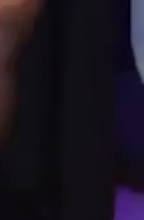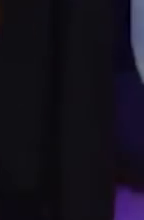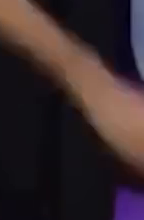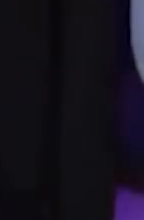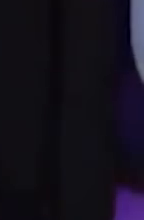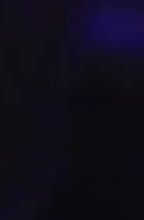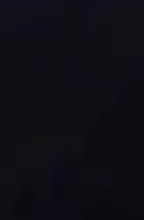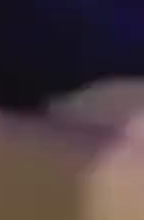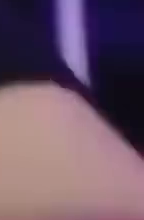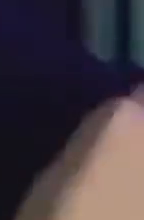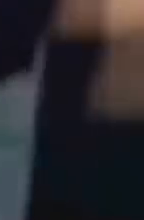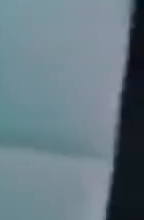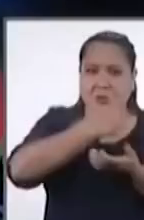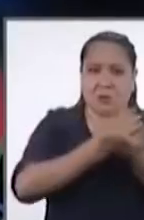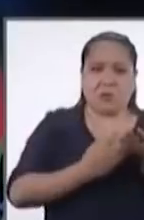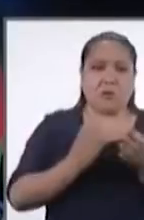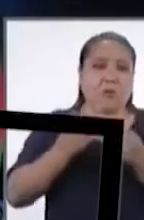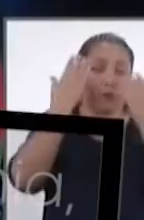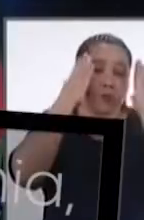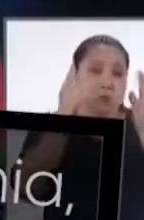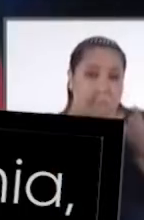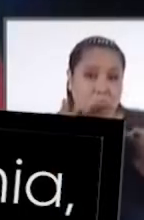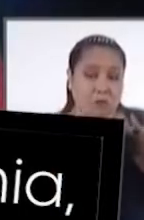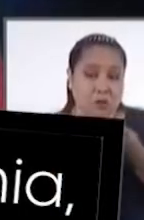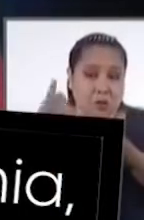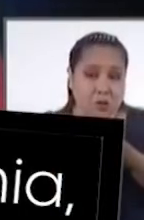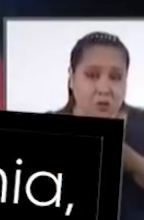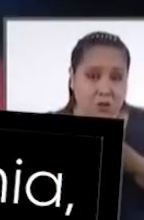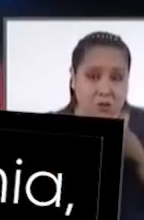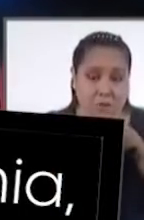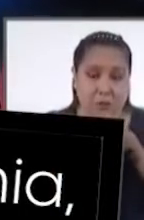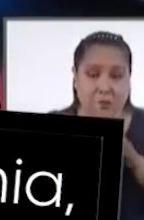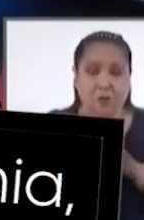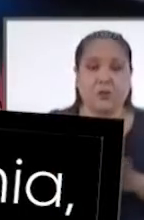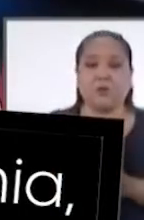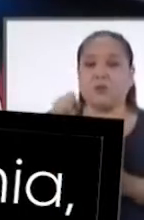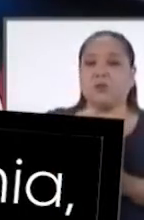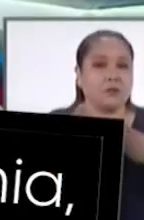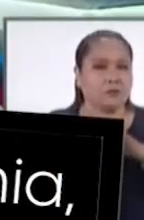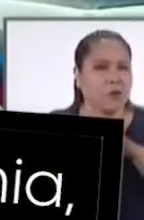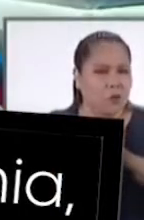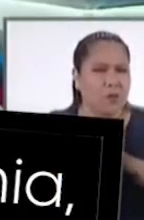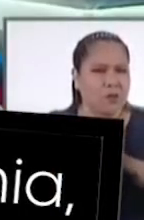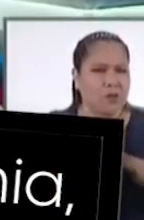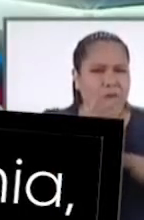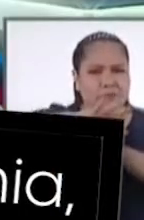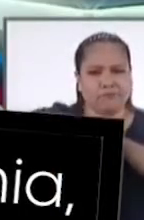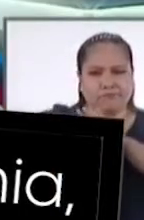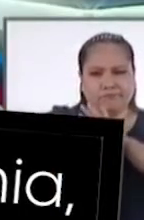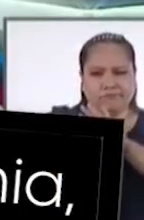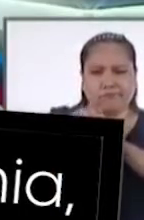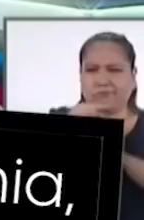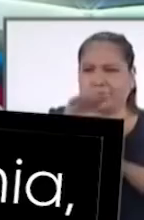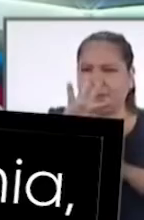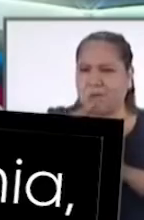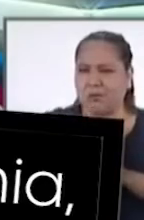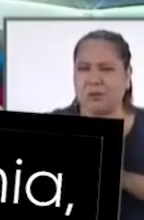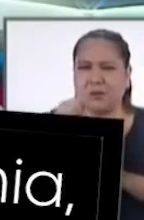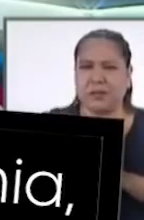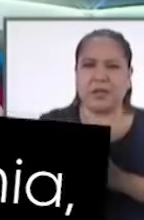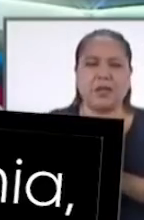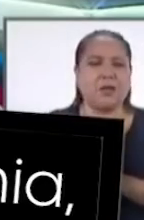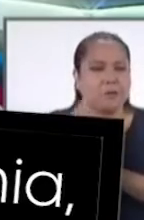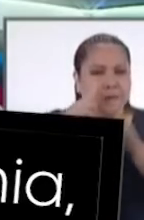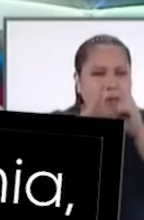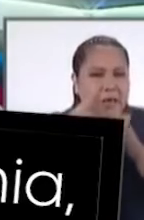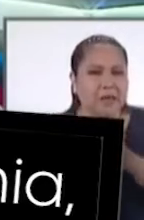de trayectoria durante el primer round sobre la gestión de la pandemia los candidatos andrés alcanzaron ante humala daniel urresti pedro